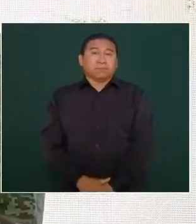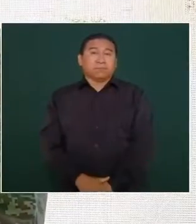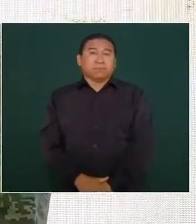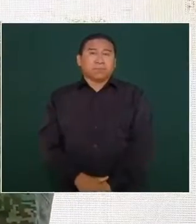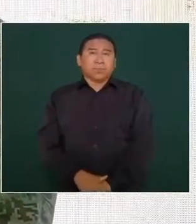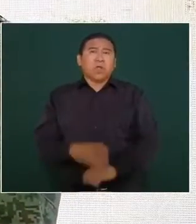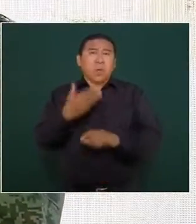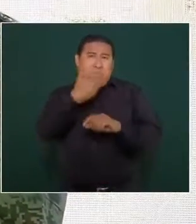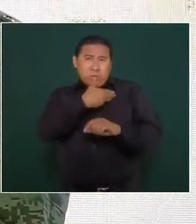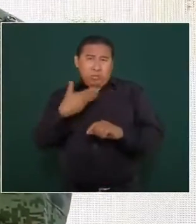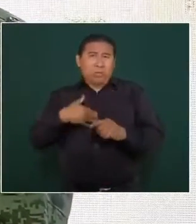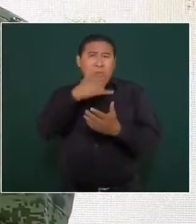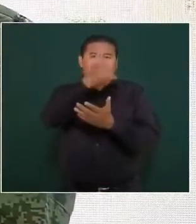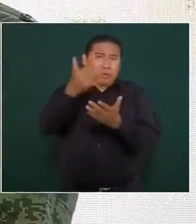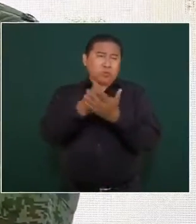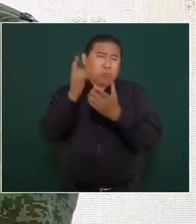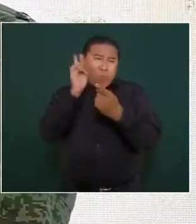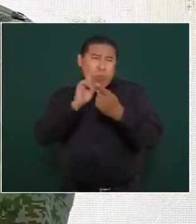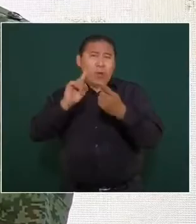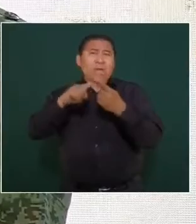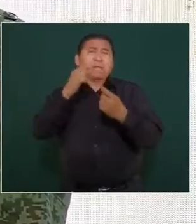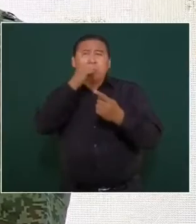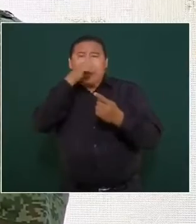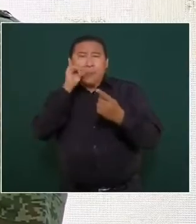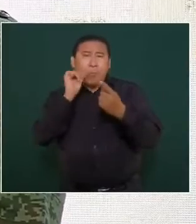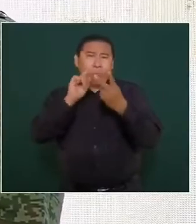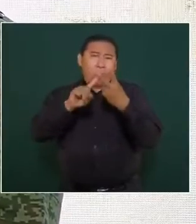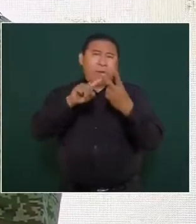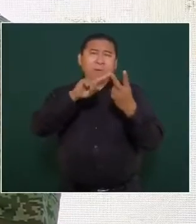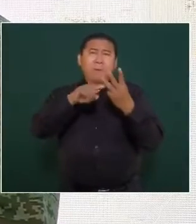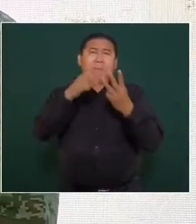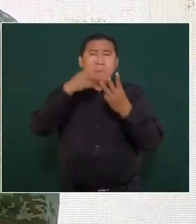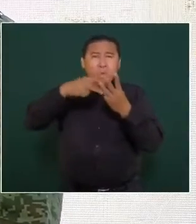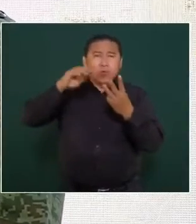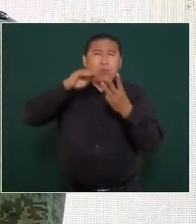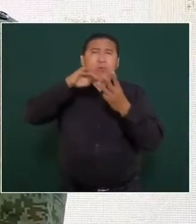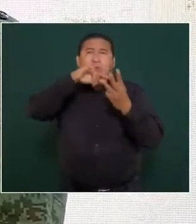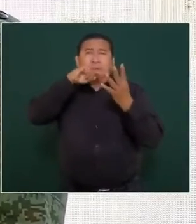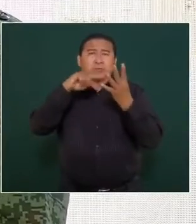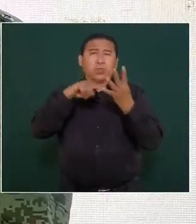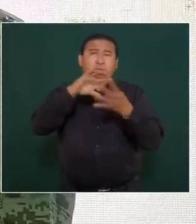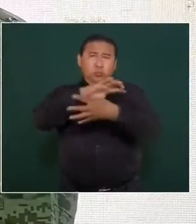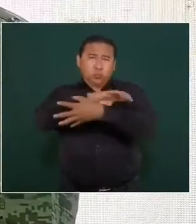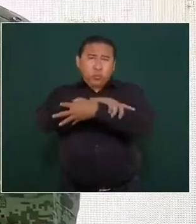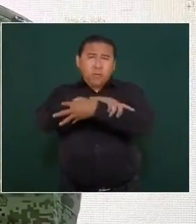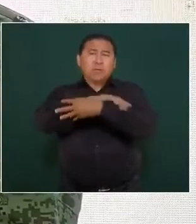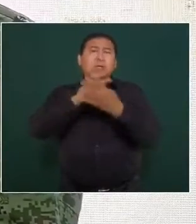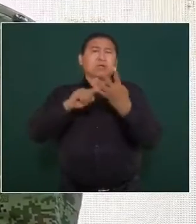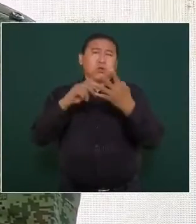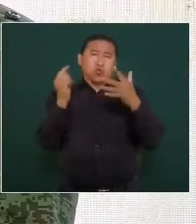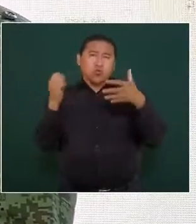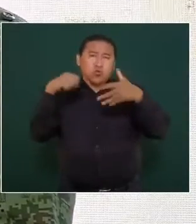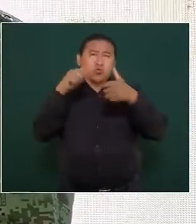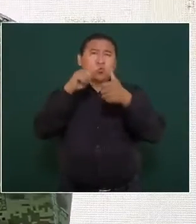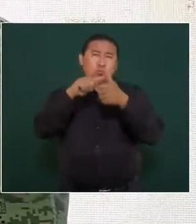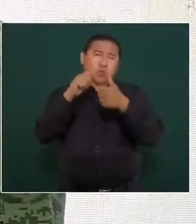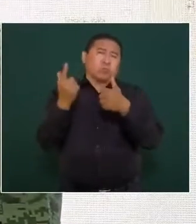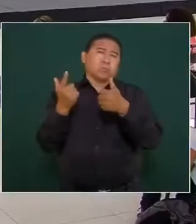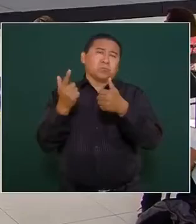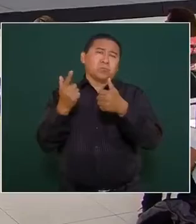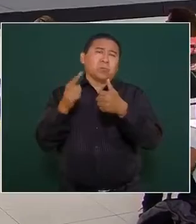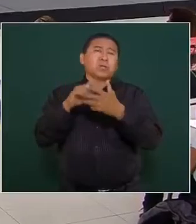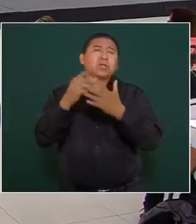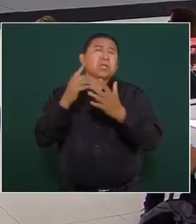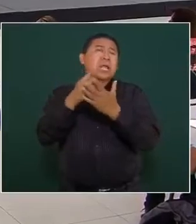Cubre los municipios de Isla Mujeres, Benito Juárez, Puerto Morelos, Solidaridad, Tulum y la